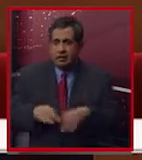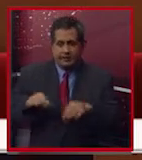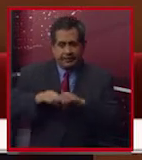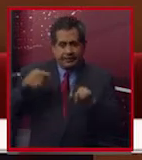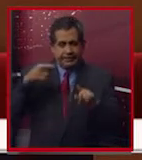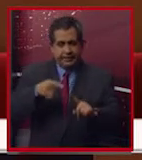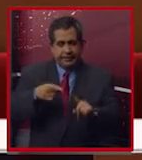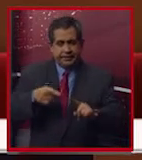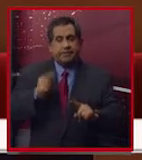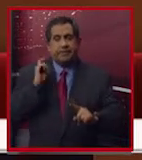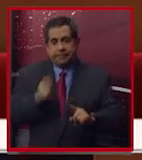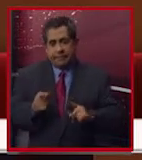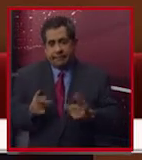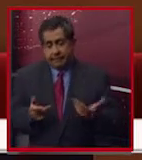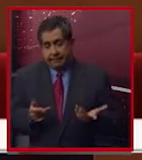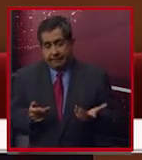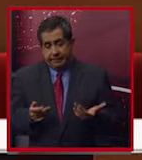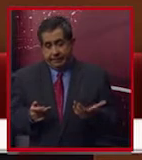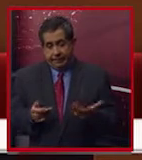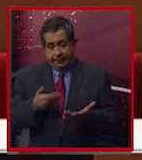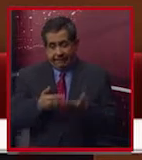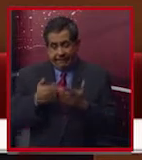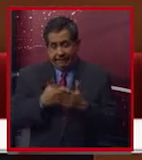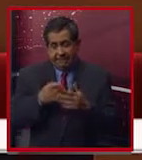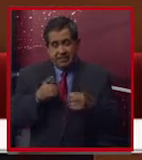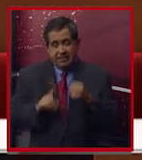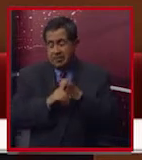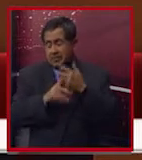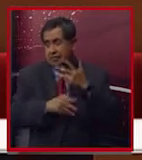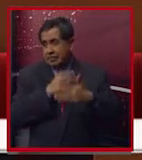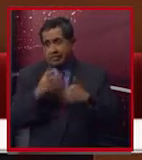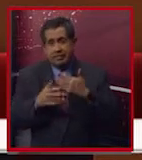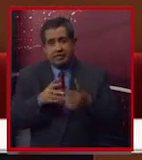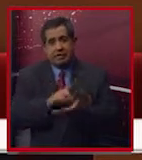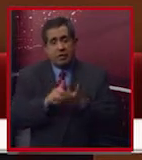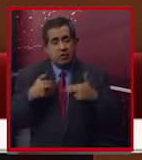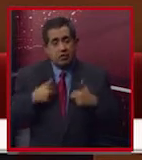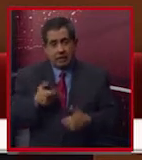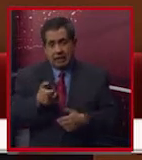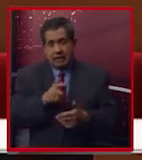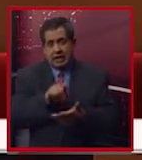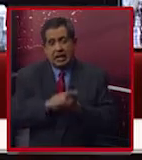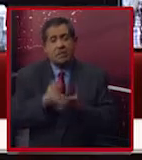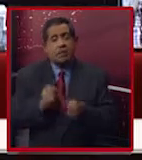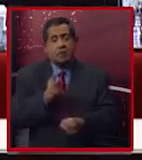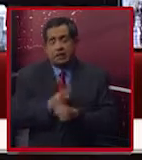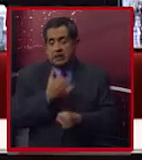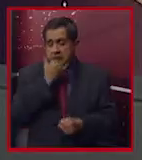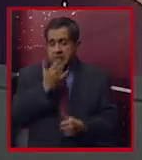particularidad que justamente está transgrediendo los derechos humanos de esta Ley de Seguridad Interior.